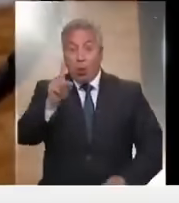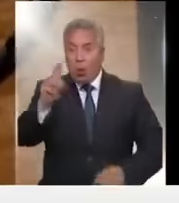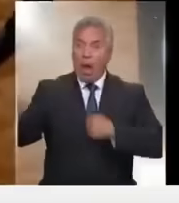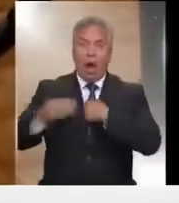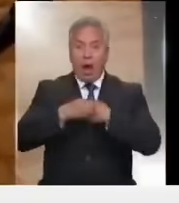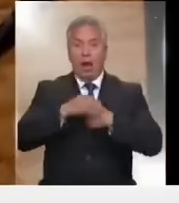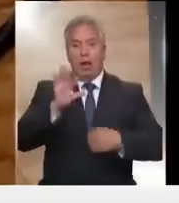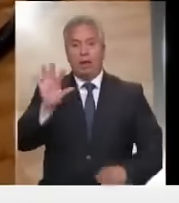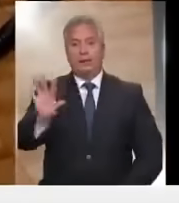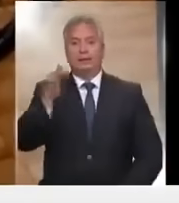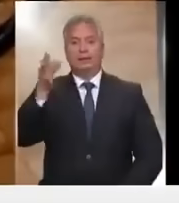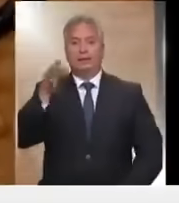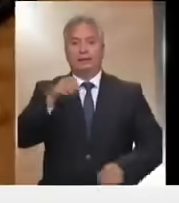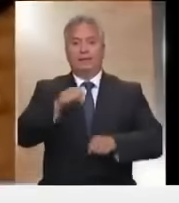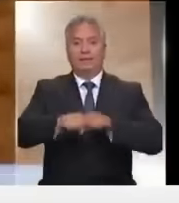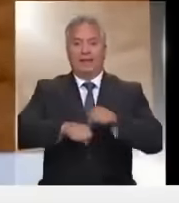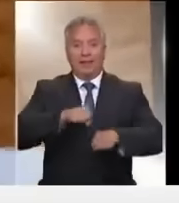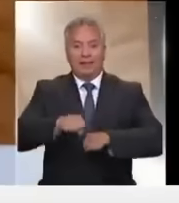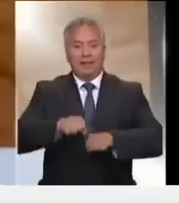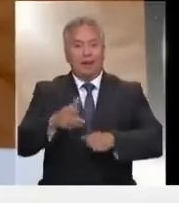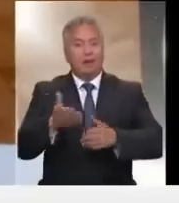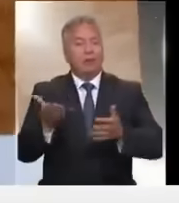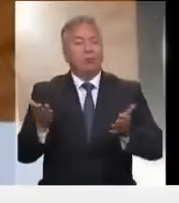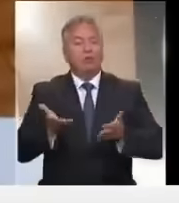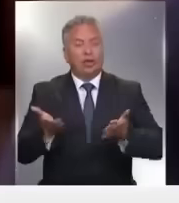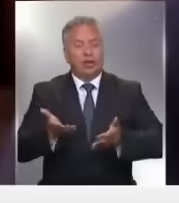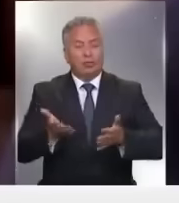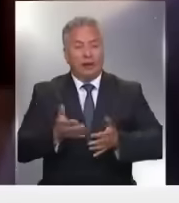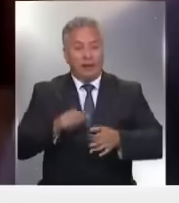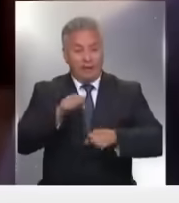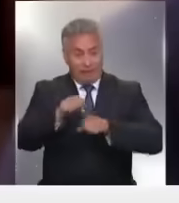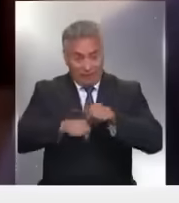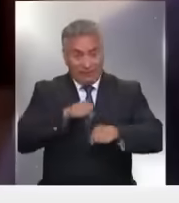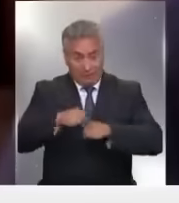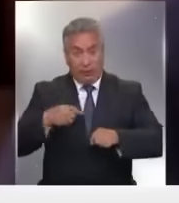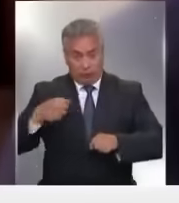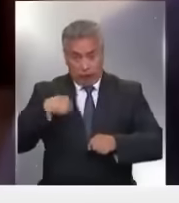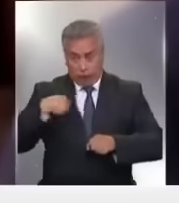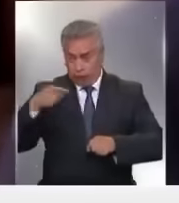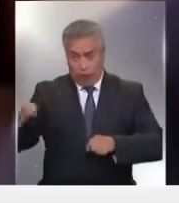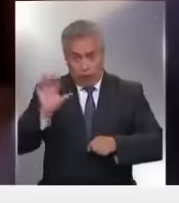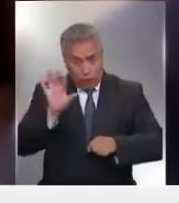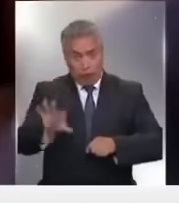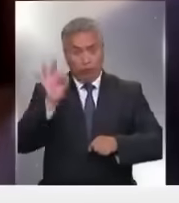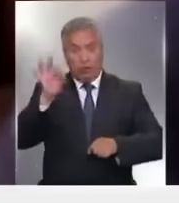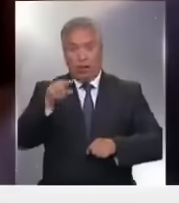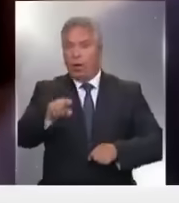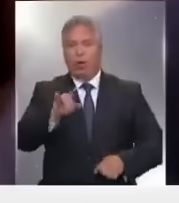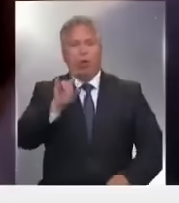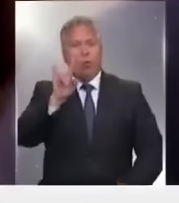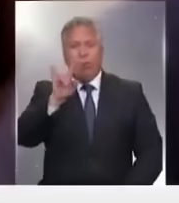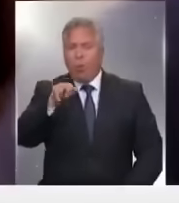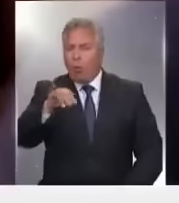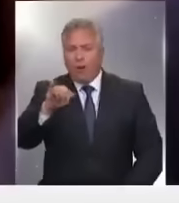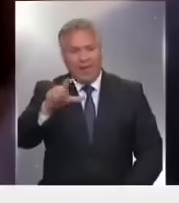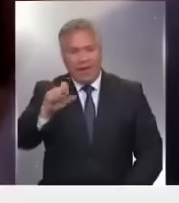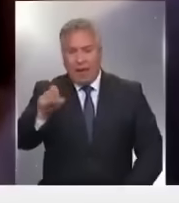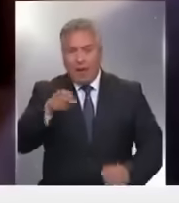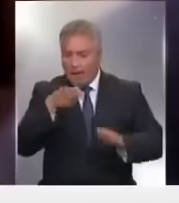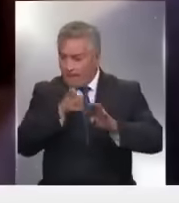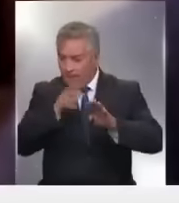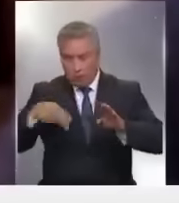Y la encontró porque la bicicleta en cuestión, la que encontramos, es única en su